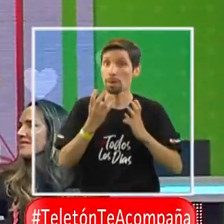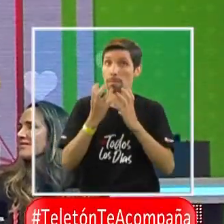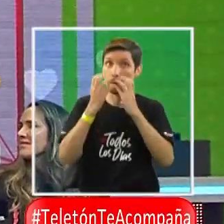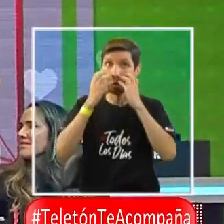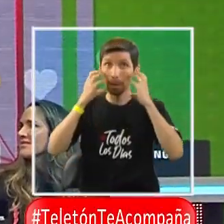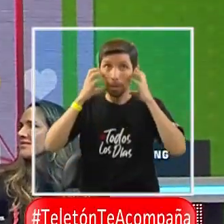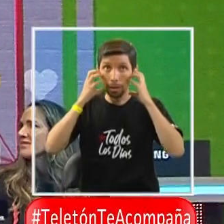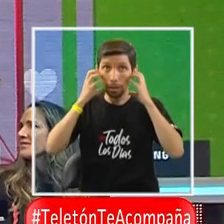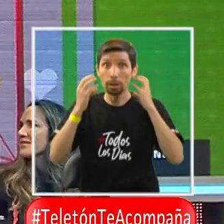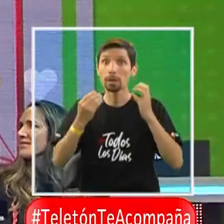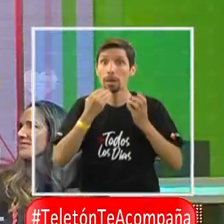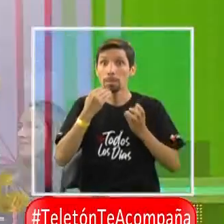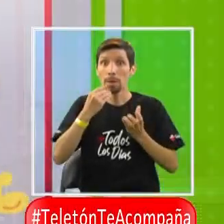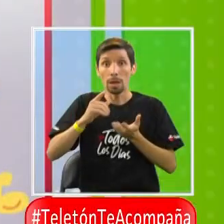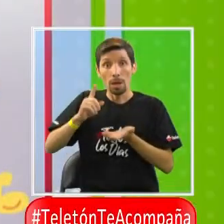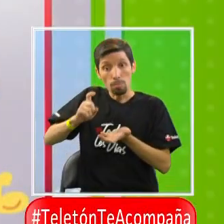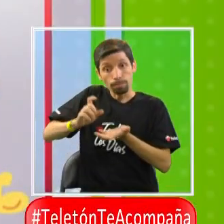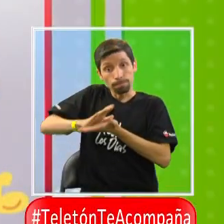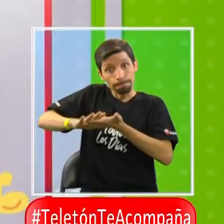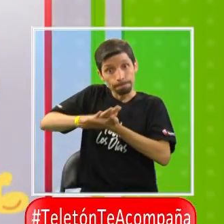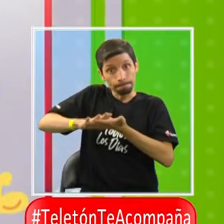y usar alcohol gel.